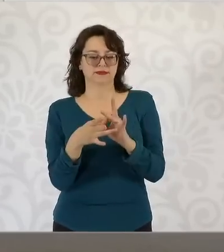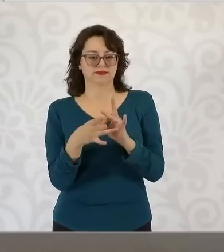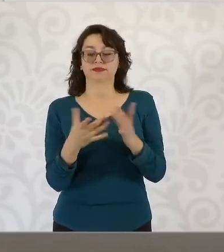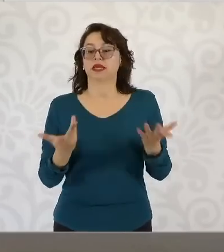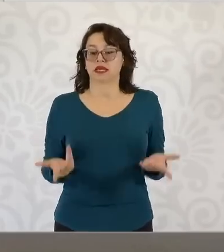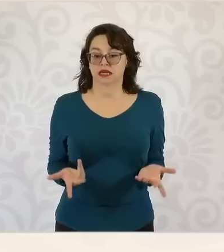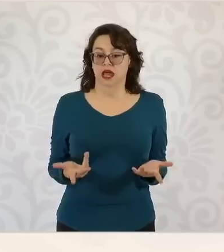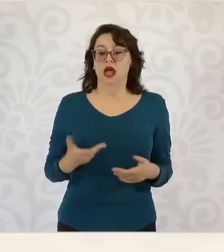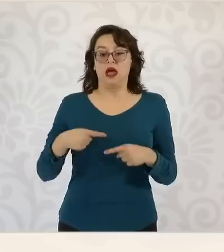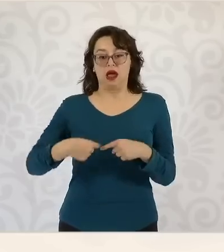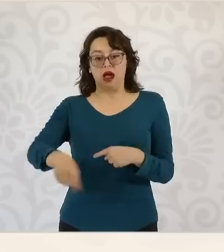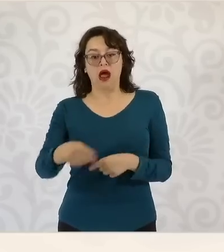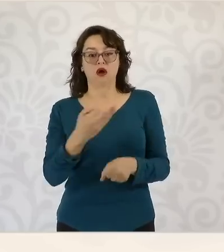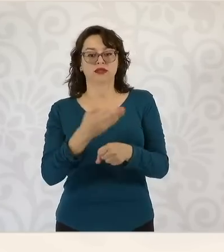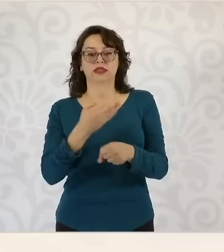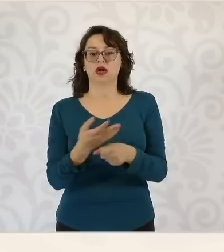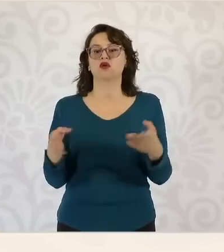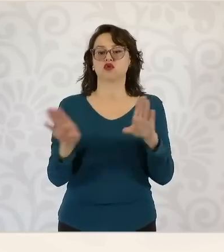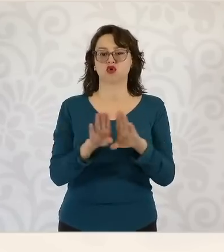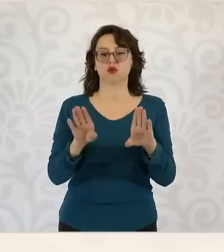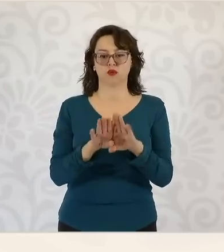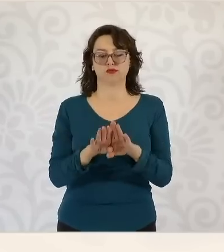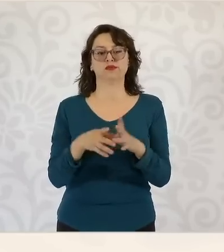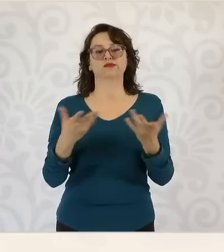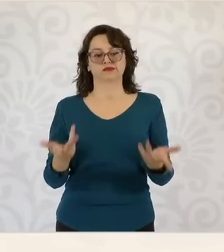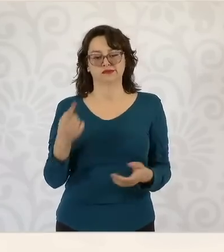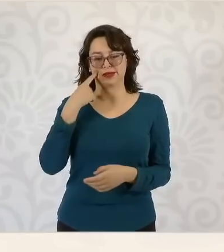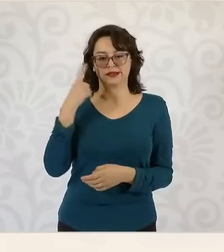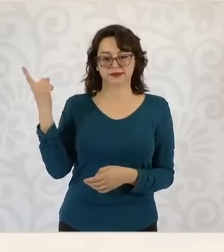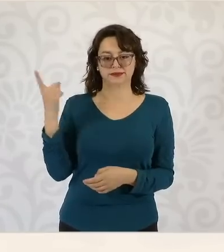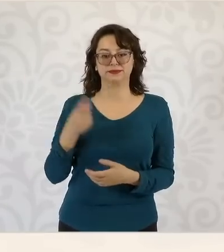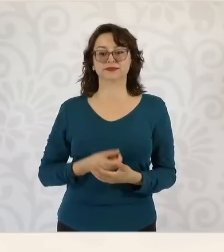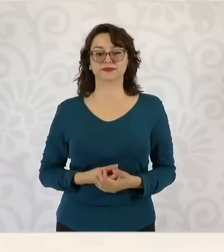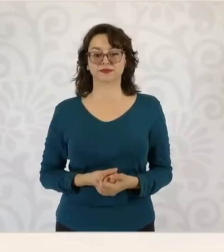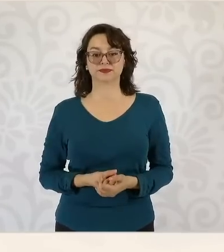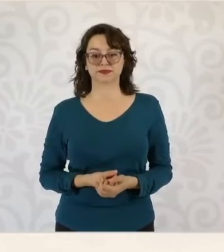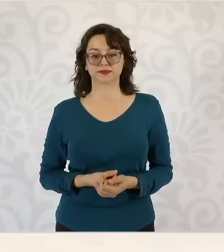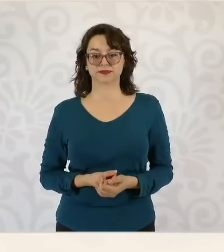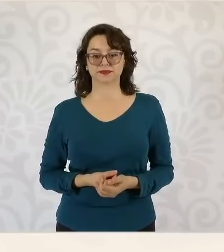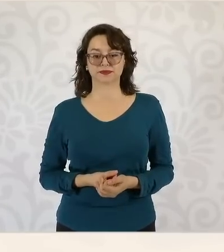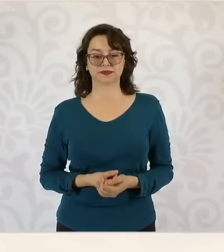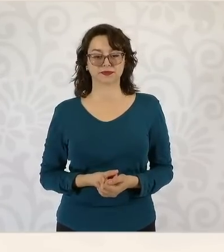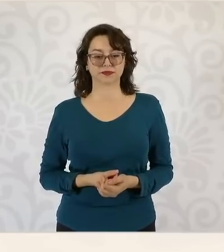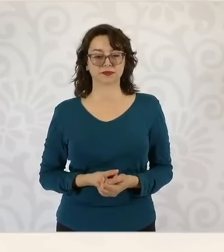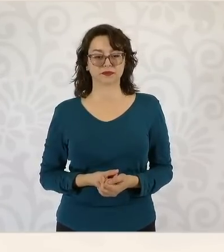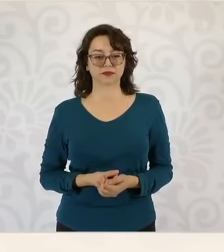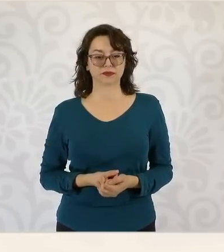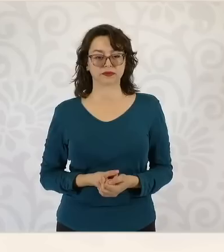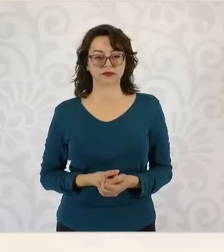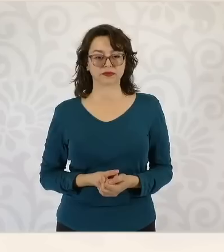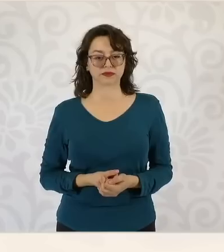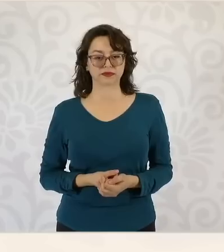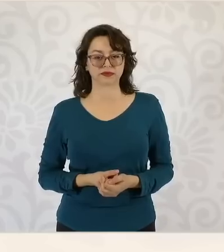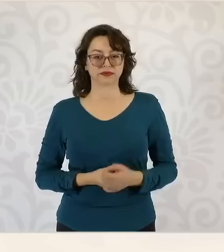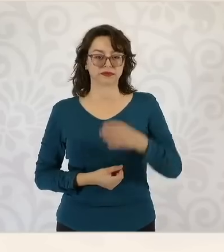lo que nos ha autorizado la presidenta Sheinbaum después de todo el trabajo que se ha hecho. Entonces tendríamos, en primer lugar, los polos